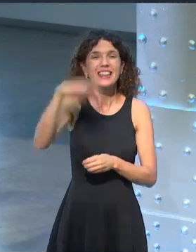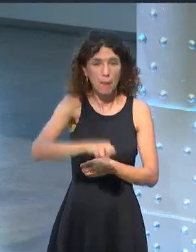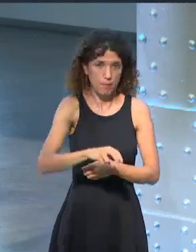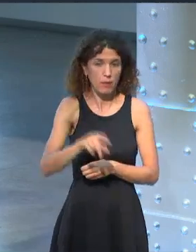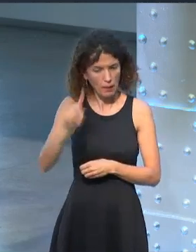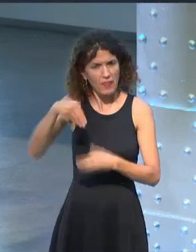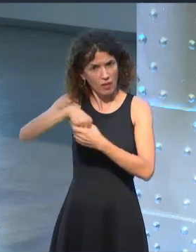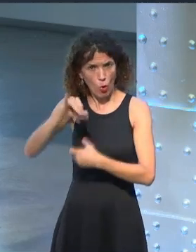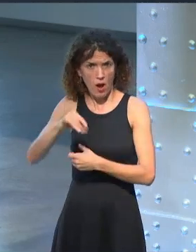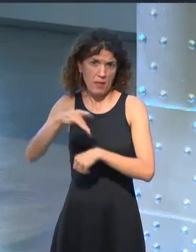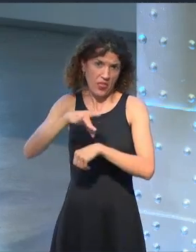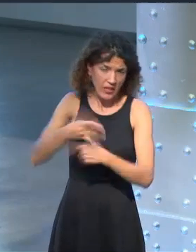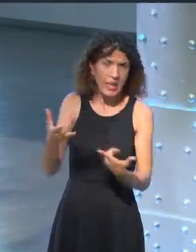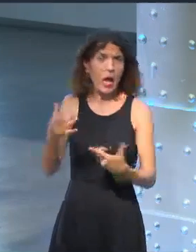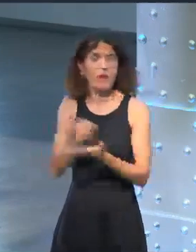no lo olvidemos.